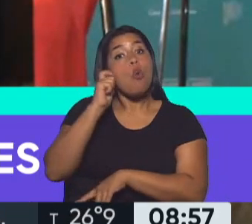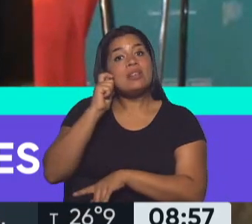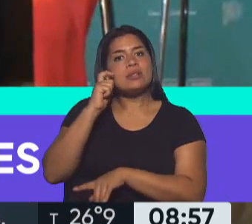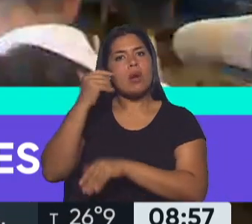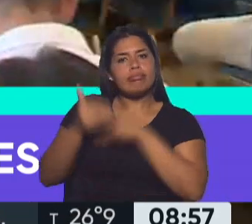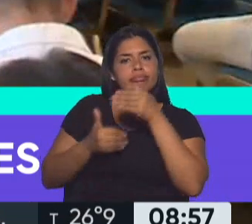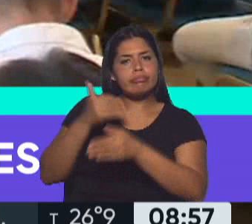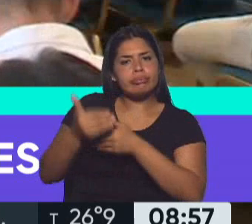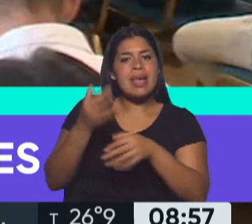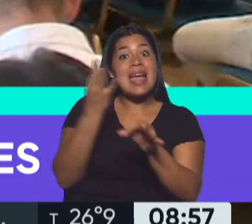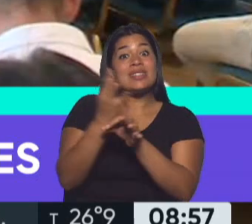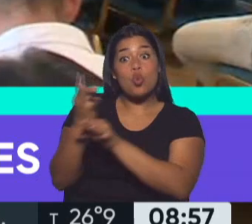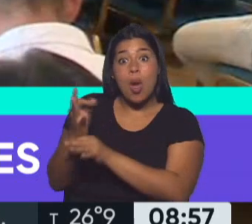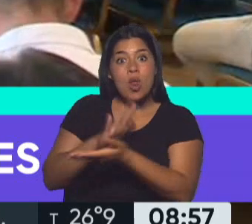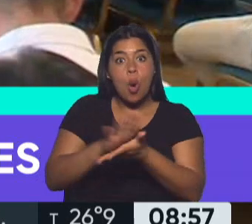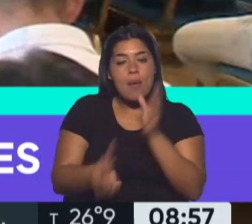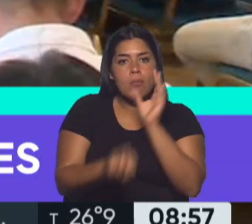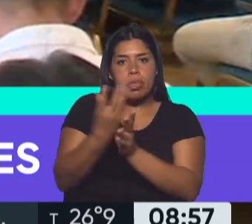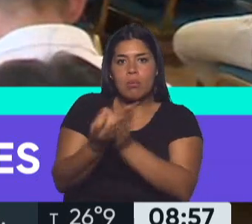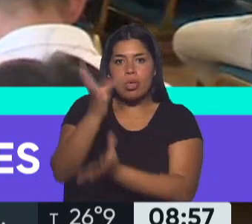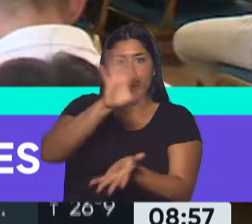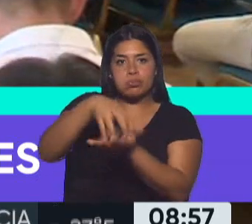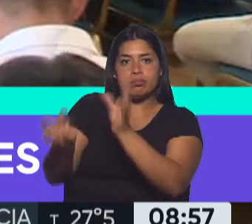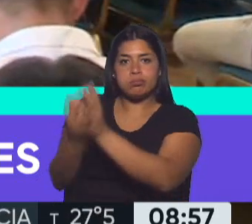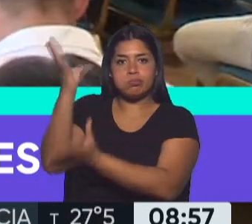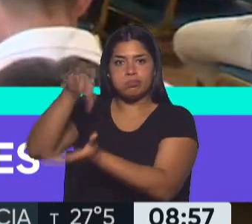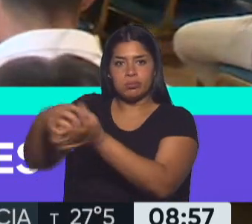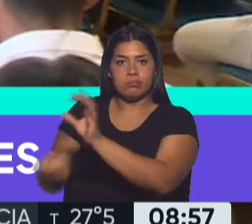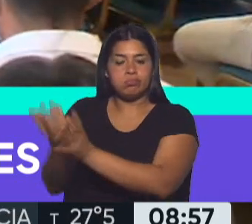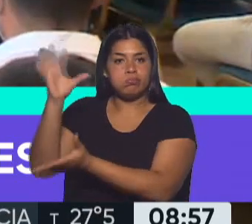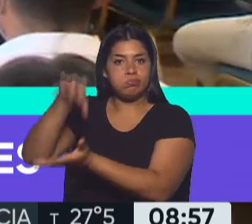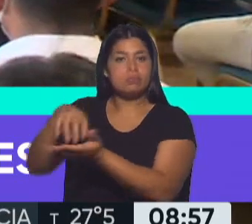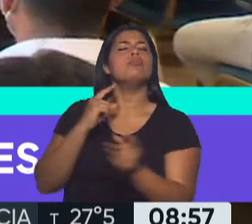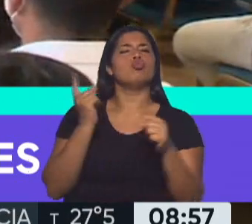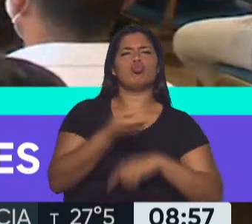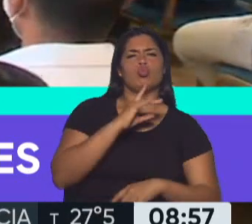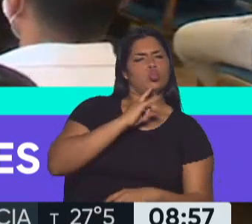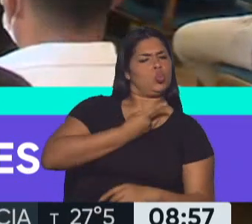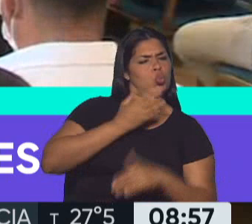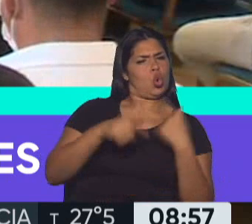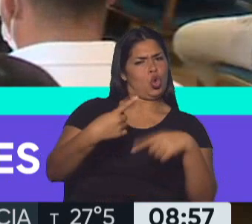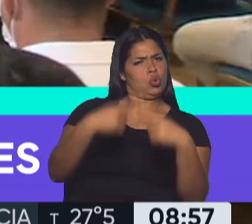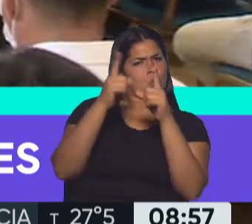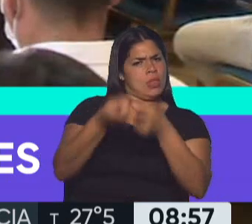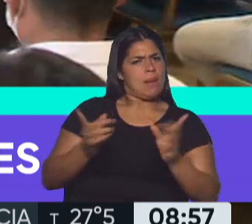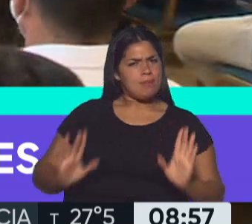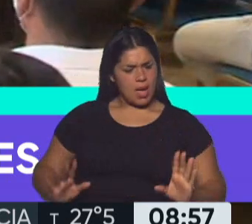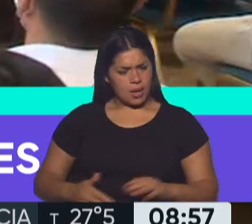escuelas. La provincia está llevando adelante un programa casi inédito en materia de construcción de